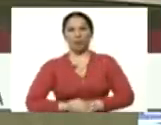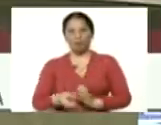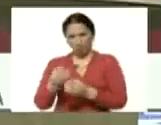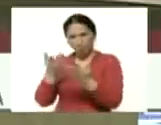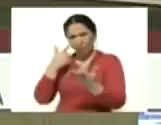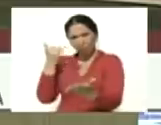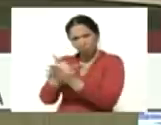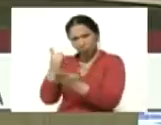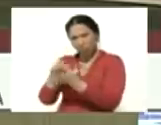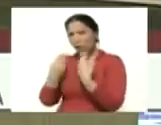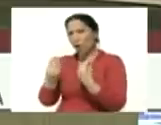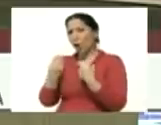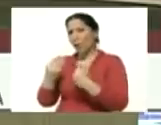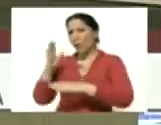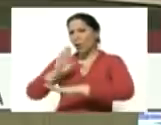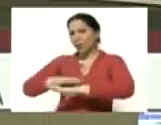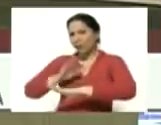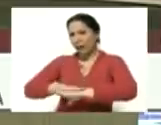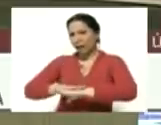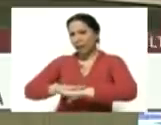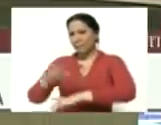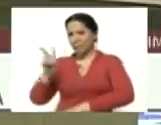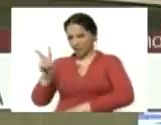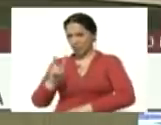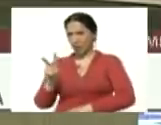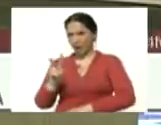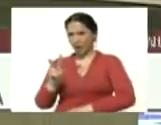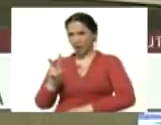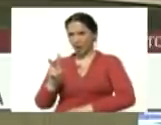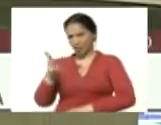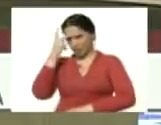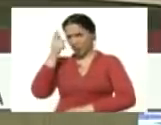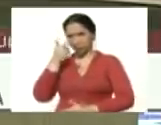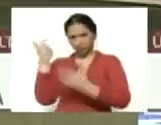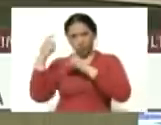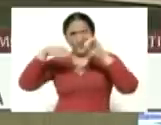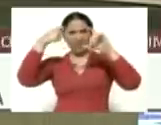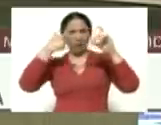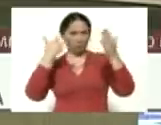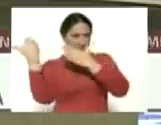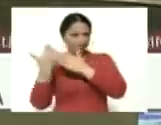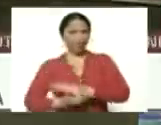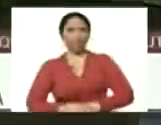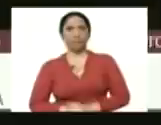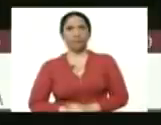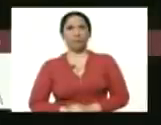ver cómo tratan a los venezolanos en Perú, señor Borrell? Vamos a ver un video.